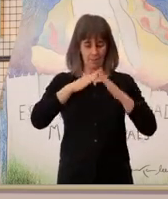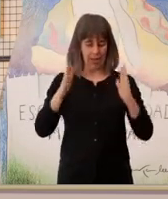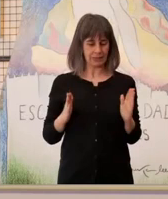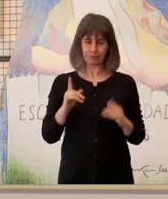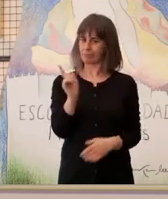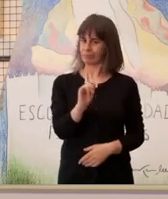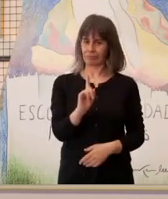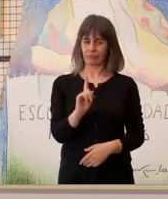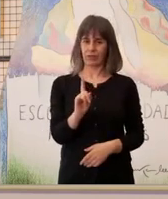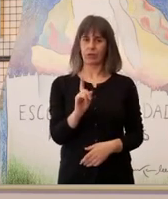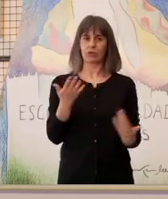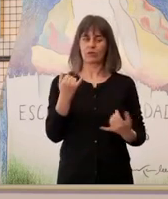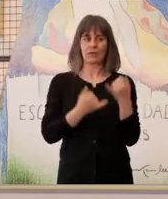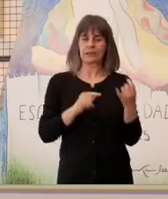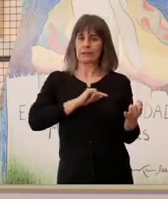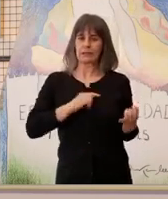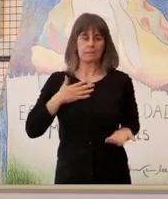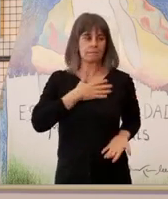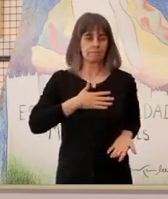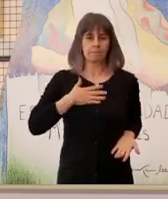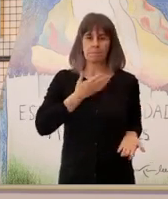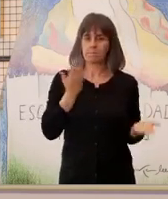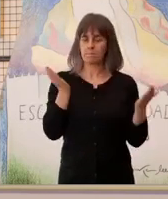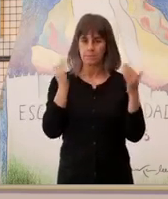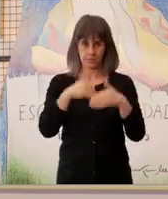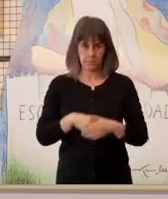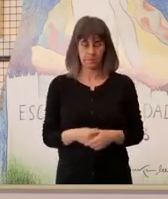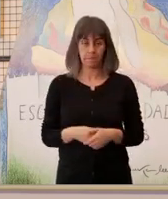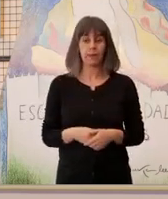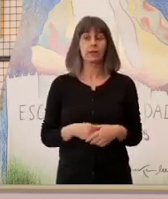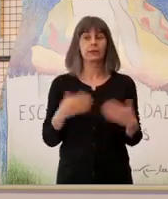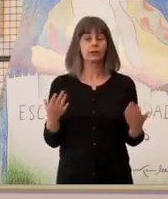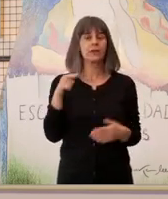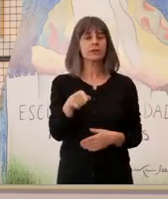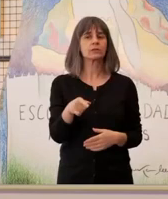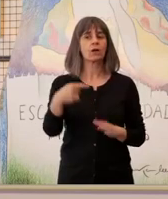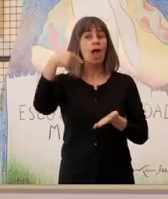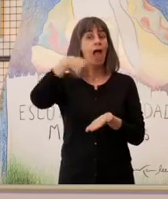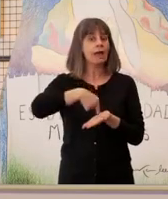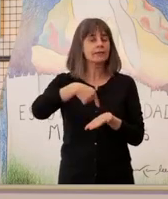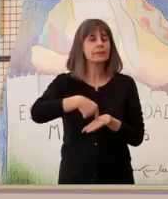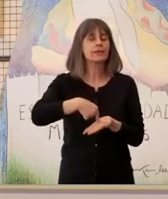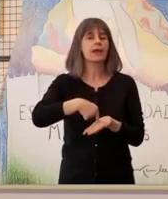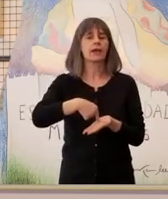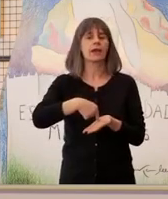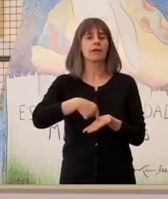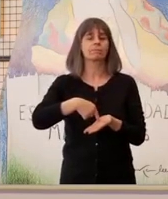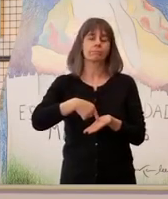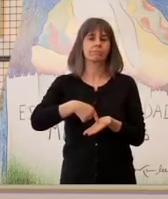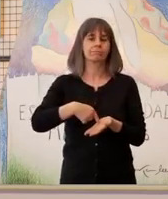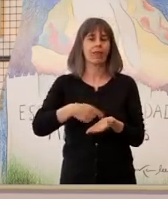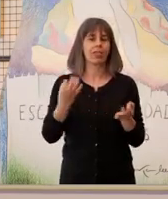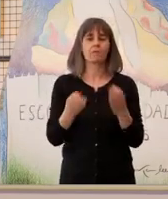partes entonces creo que esto nos exige efectivamente estrategias